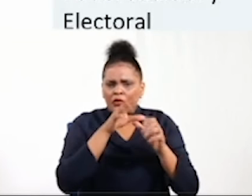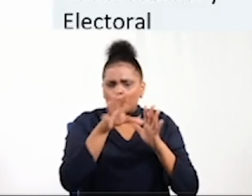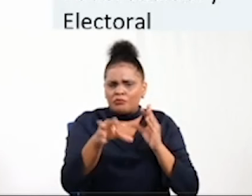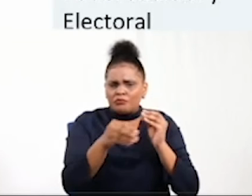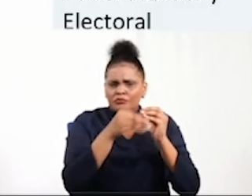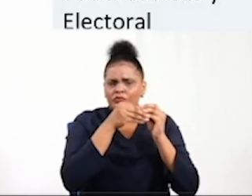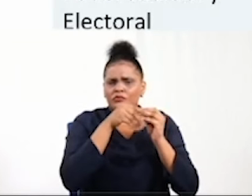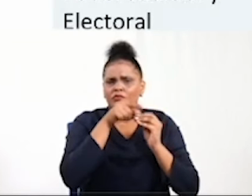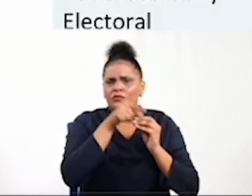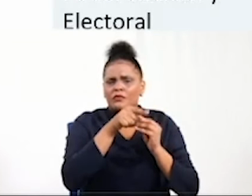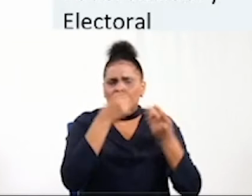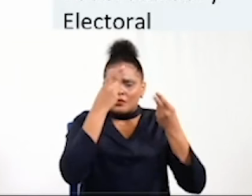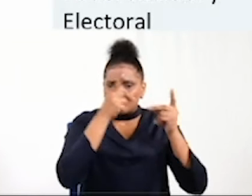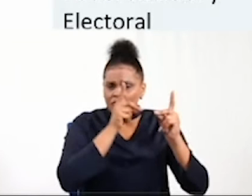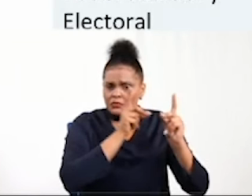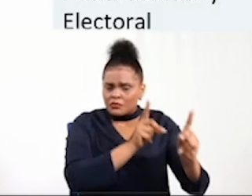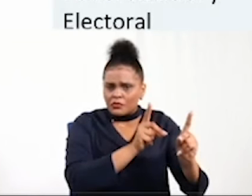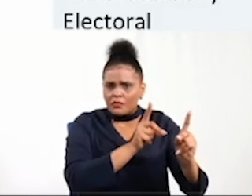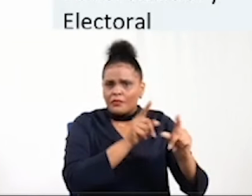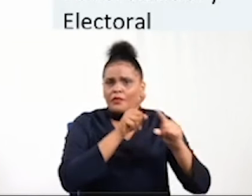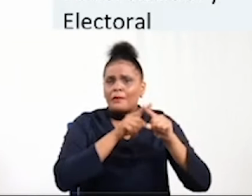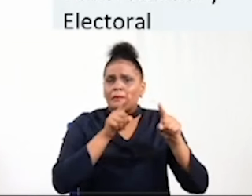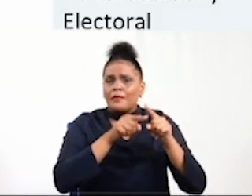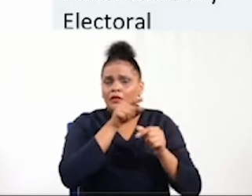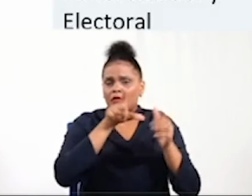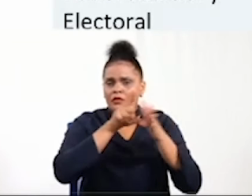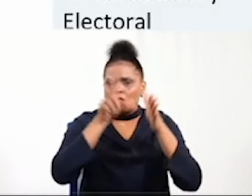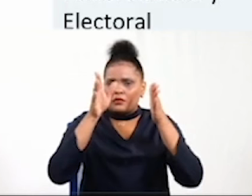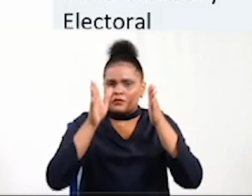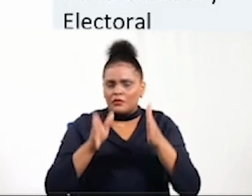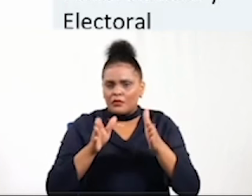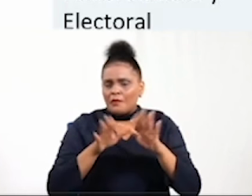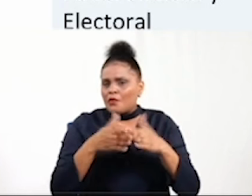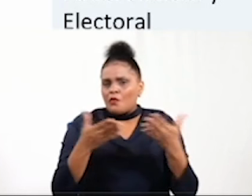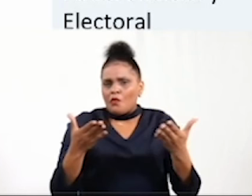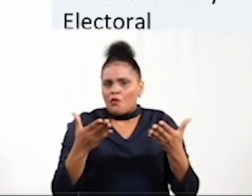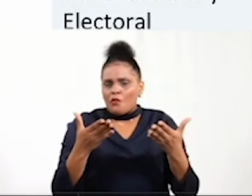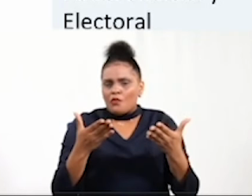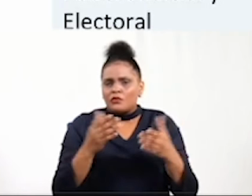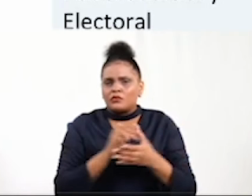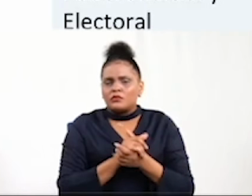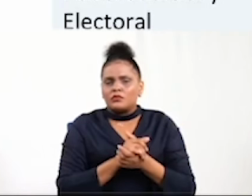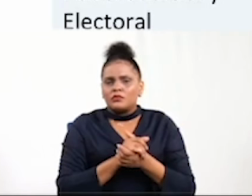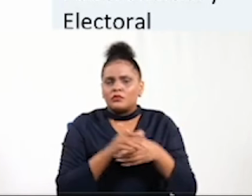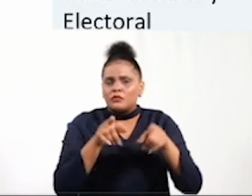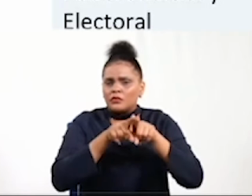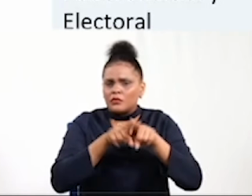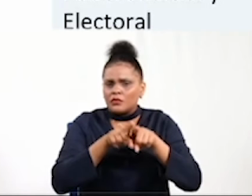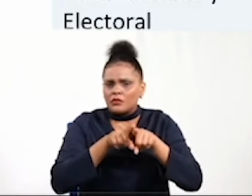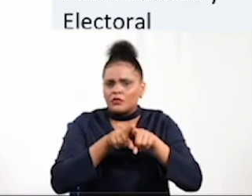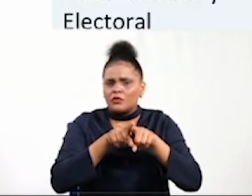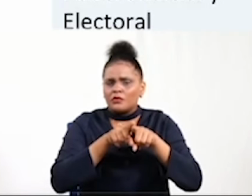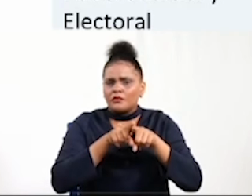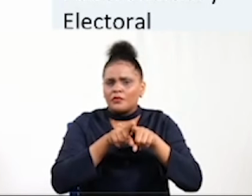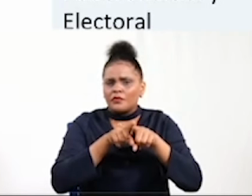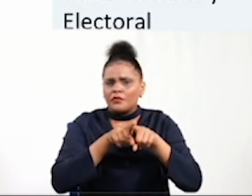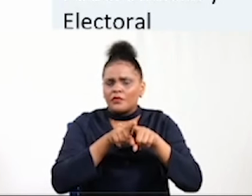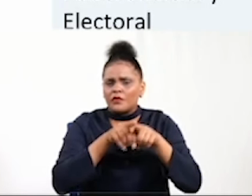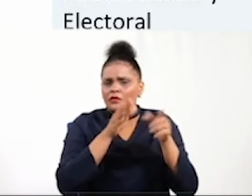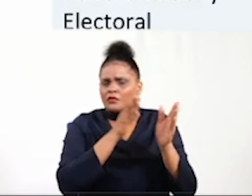realmente las decisiones en el caso del legislativo no como pueden ser las mesas directivas o las presidencias de comisiones